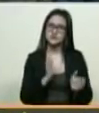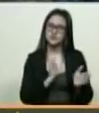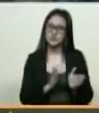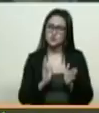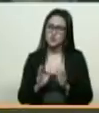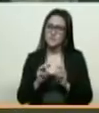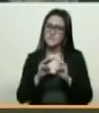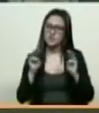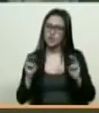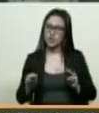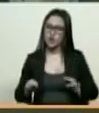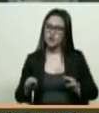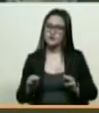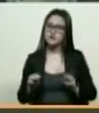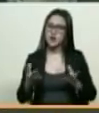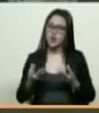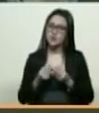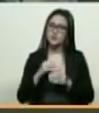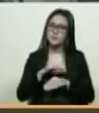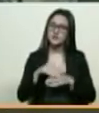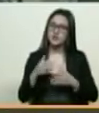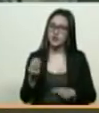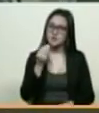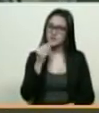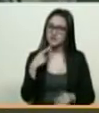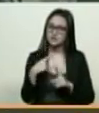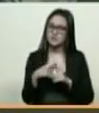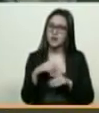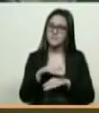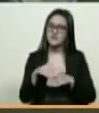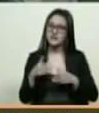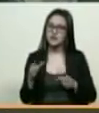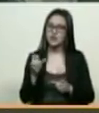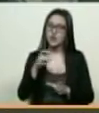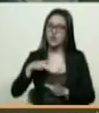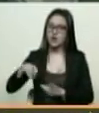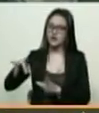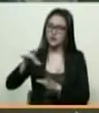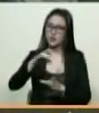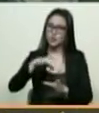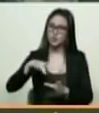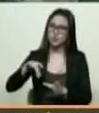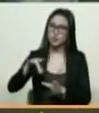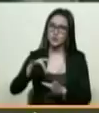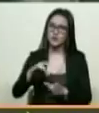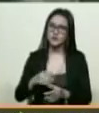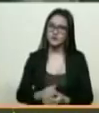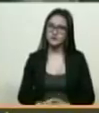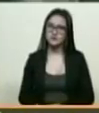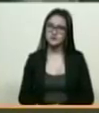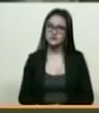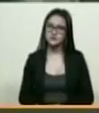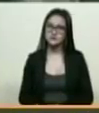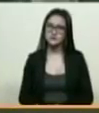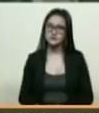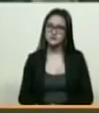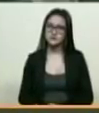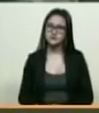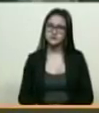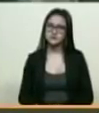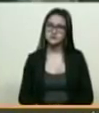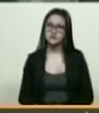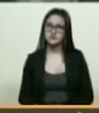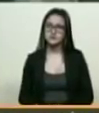metodológica que hemos llevado con el Ministerio de Alimentación y el Ministerio de Agricultura y Tierra para que, bueno, aumentar